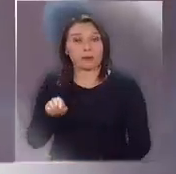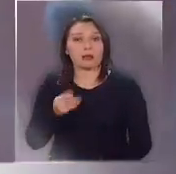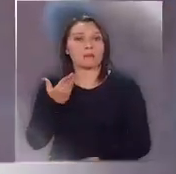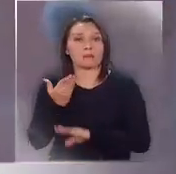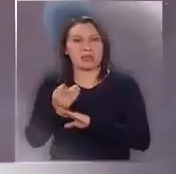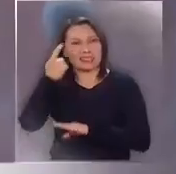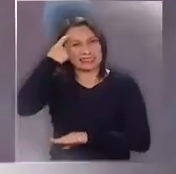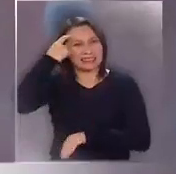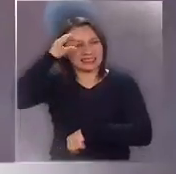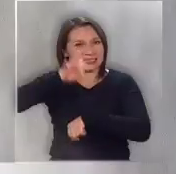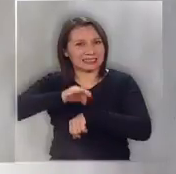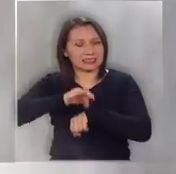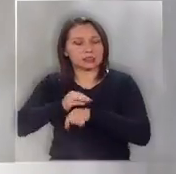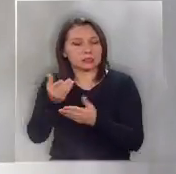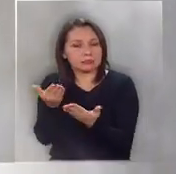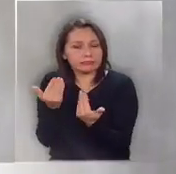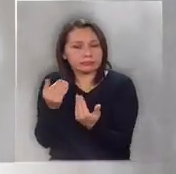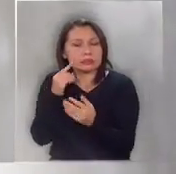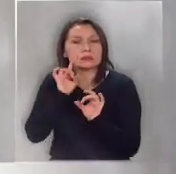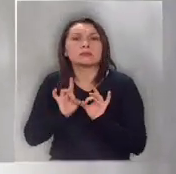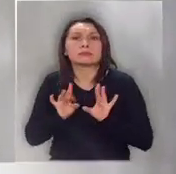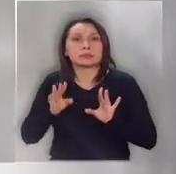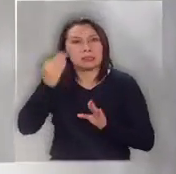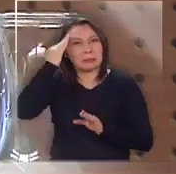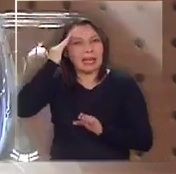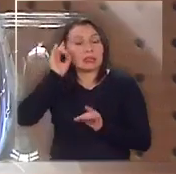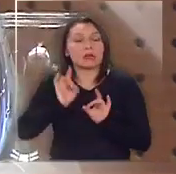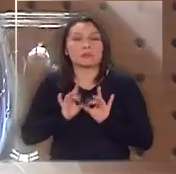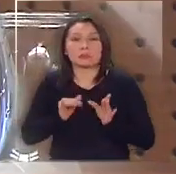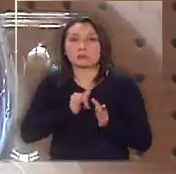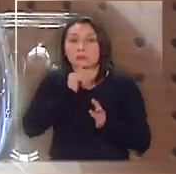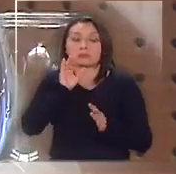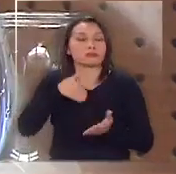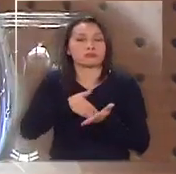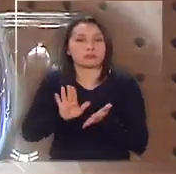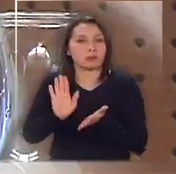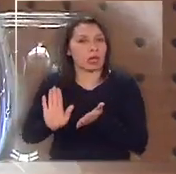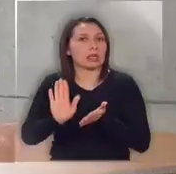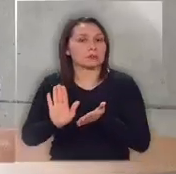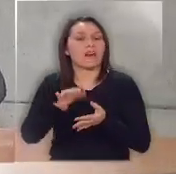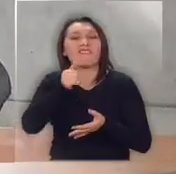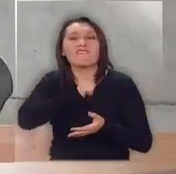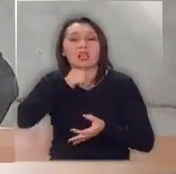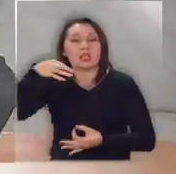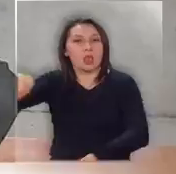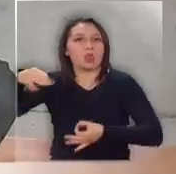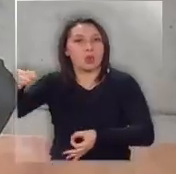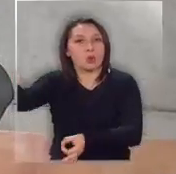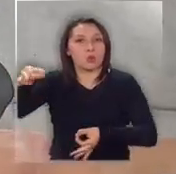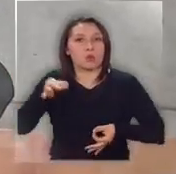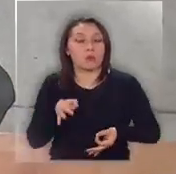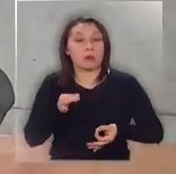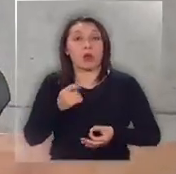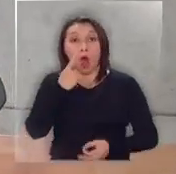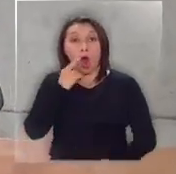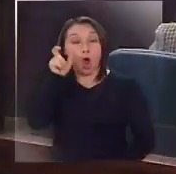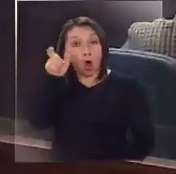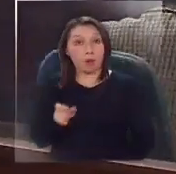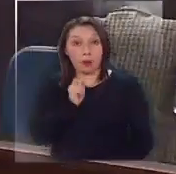exámenes psiquiátricos que acrediten una patología mental, petición que por ahora fue rechazada hasta que no presenten documentación. Mientras tanto, el